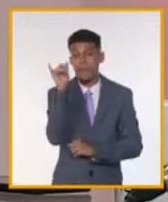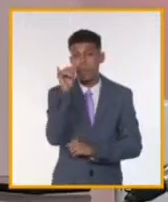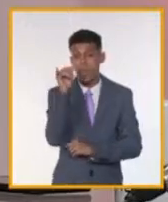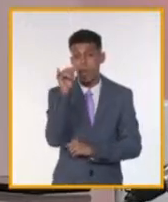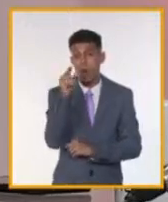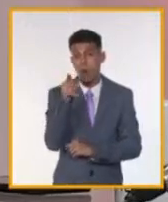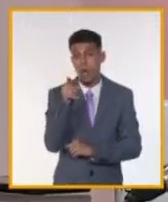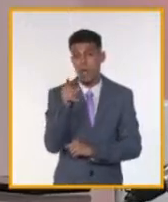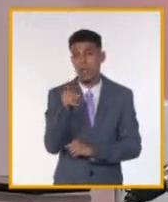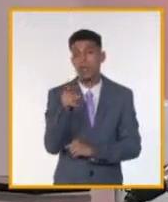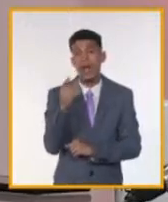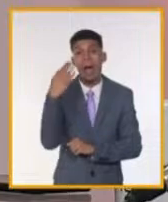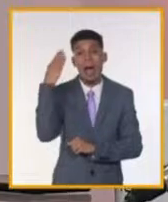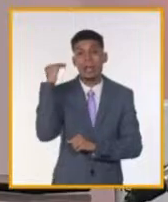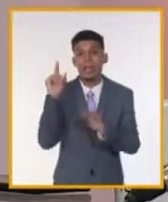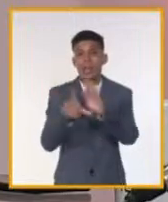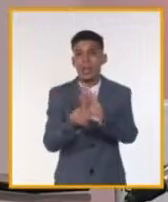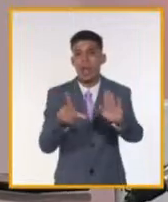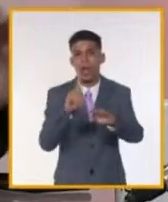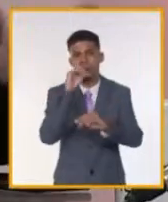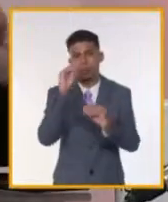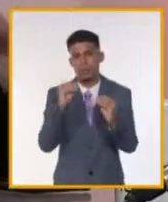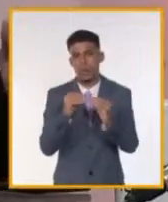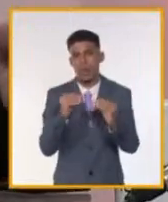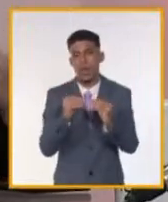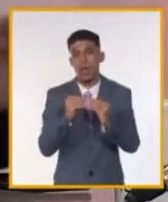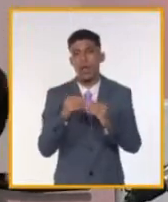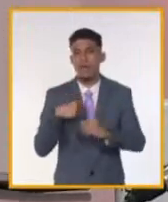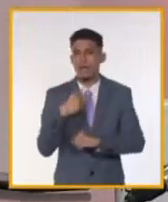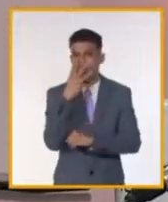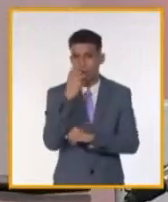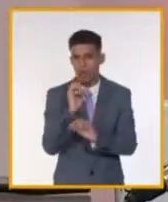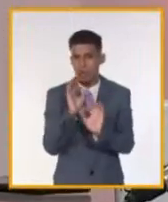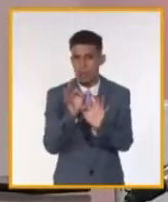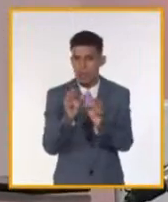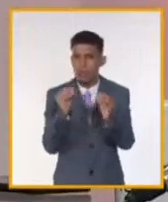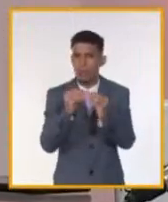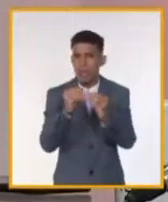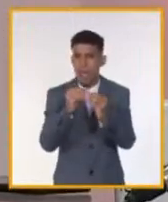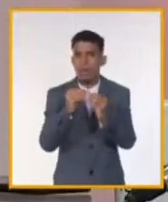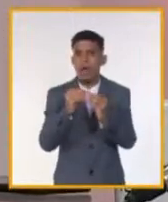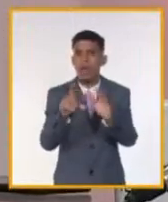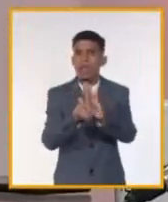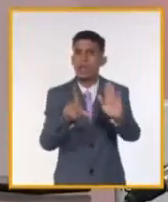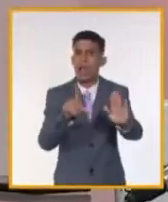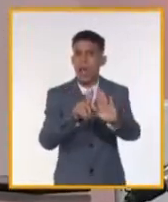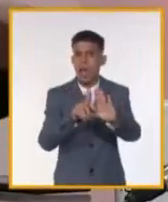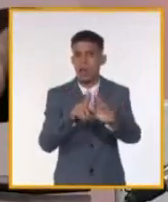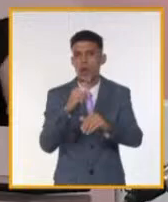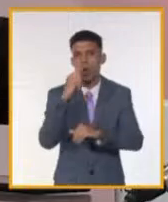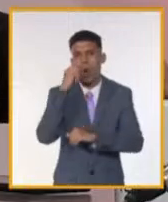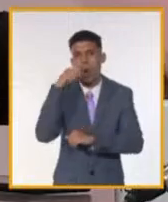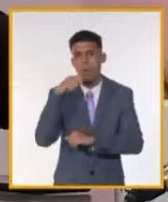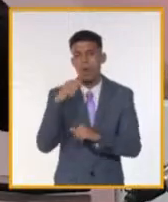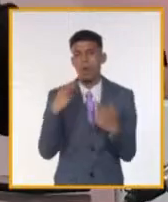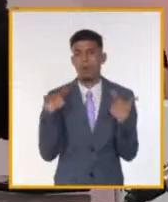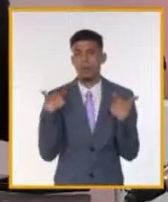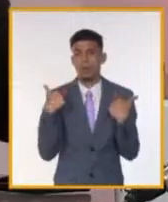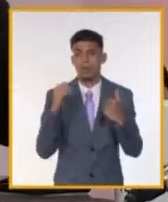actividad ilegal minera, que es uno de los asuntos sobre los que me gustaría en estos últimos minutos hablar con el compañero Fabio.